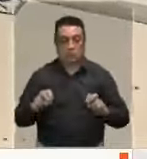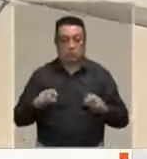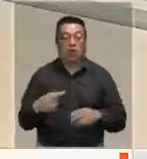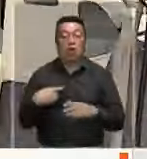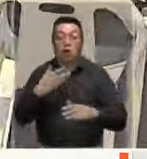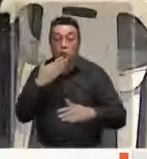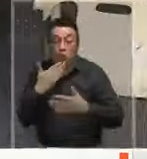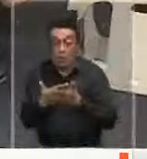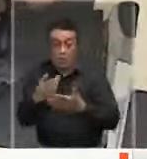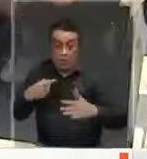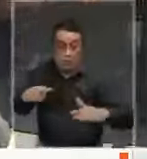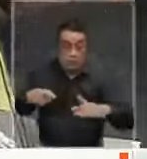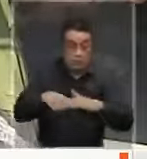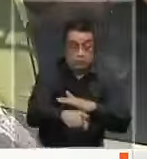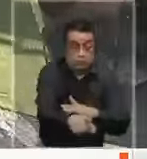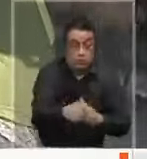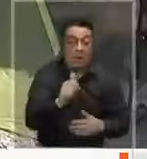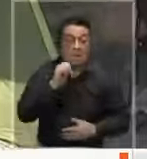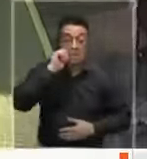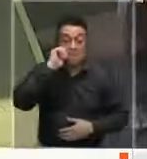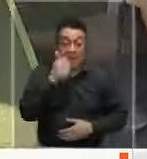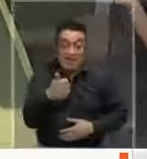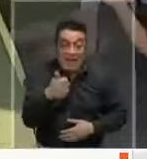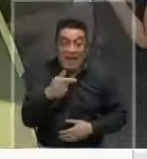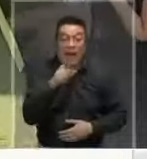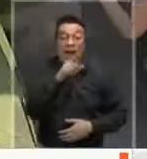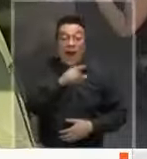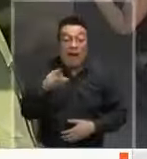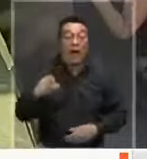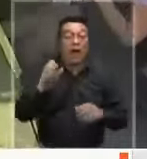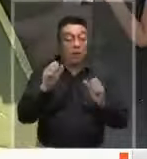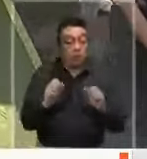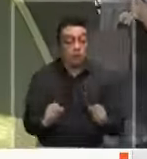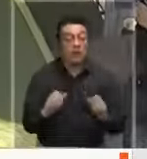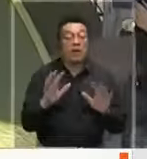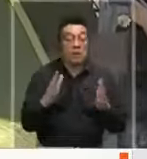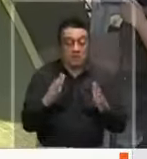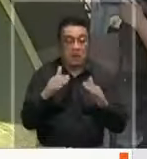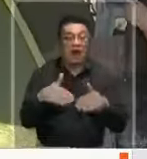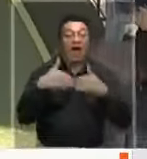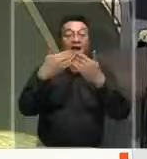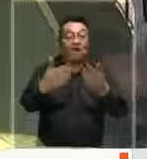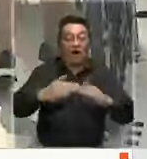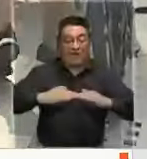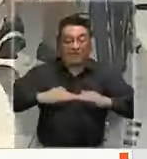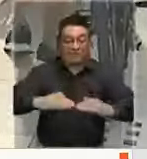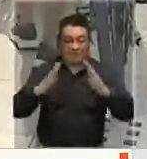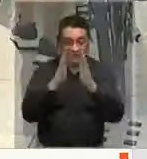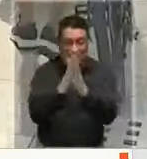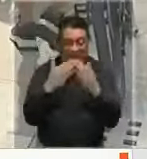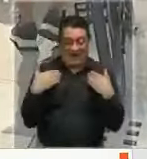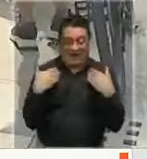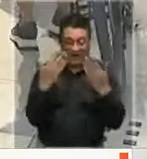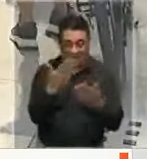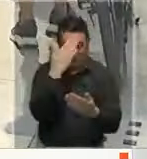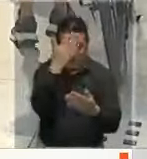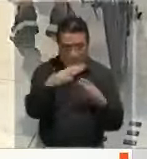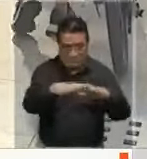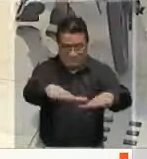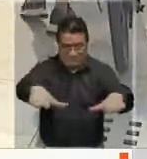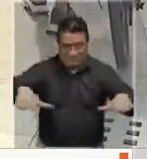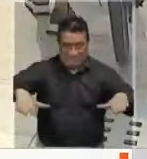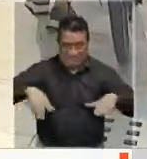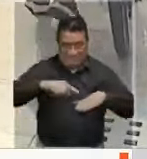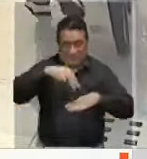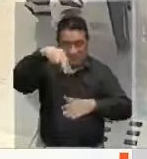ingrese y se haga esta Eucaristía durante mañana, que al parecer, por lo que podemos ver, será en la explanada del Templo Votivo de Maipú, puedan estar también, por